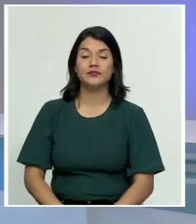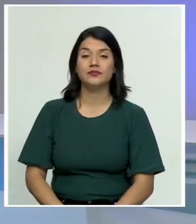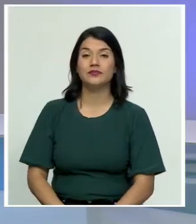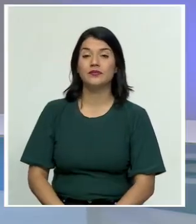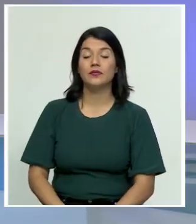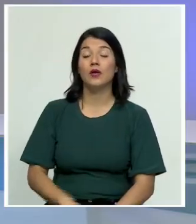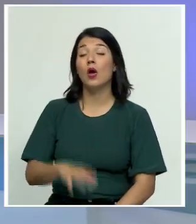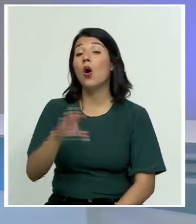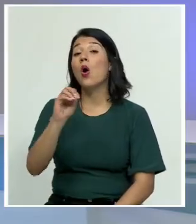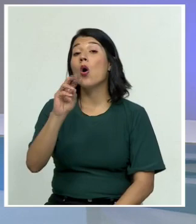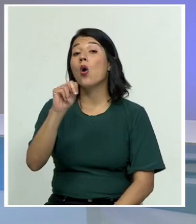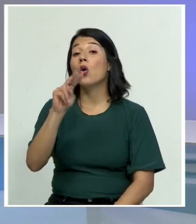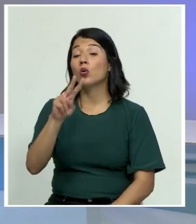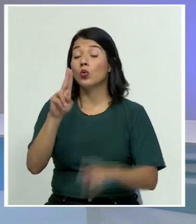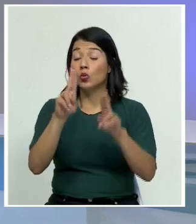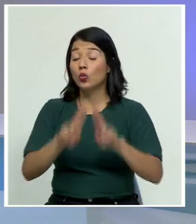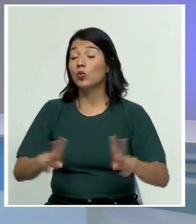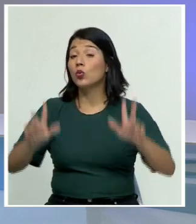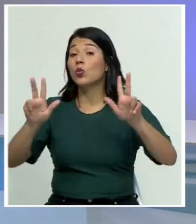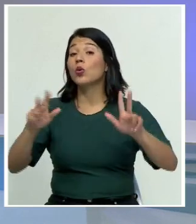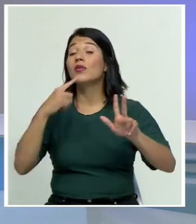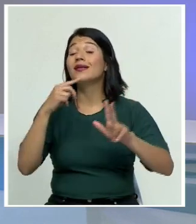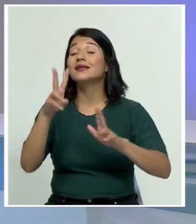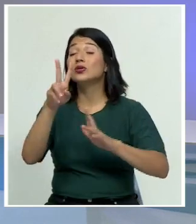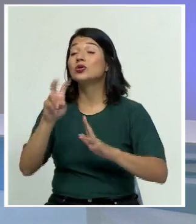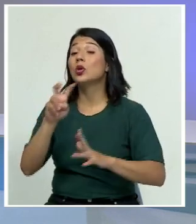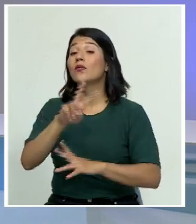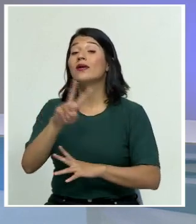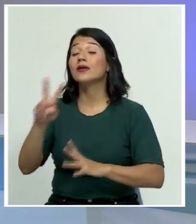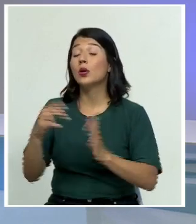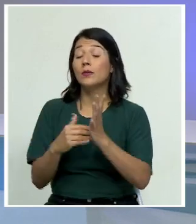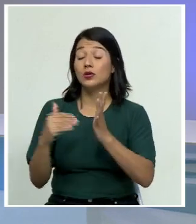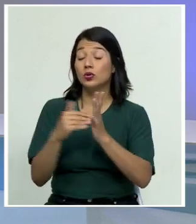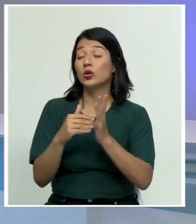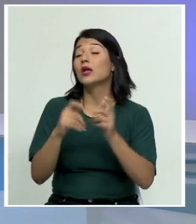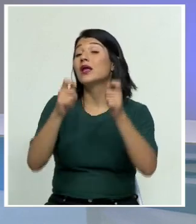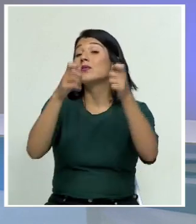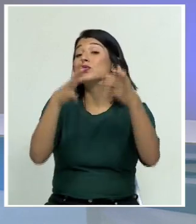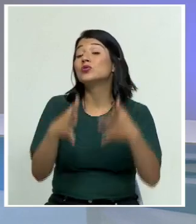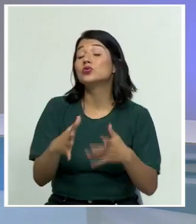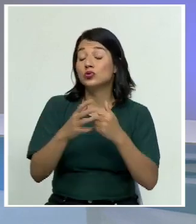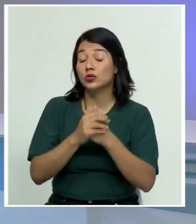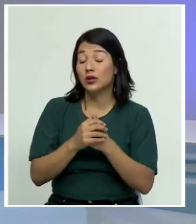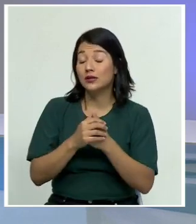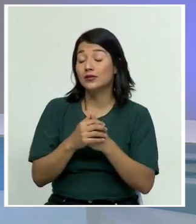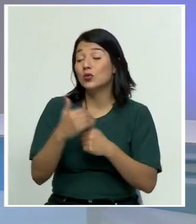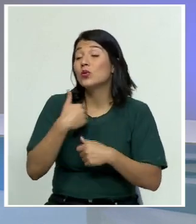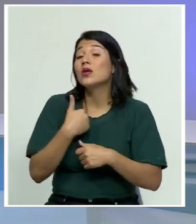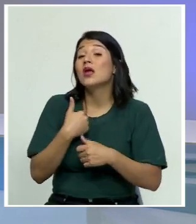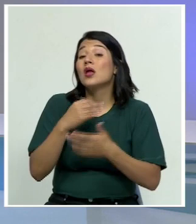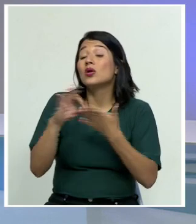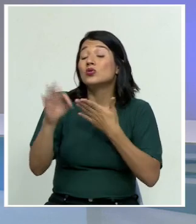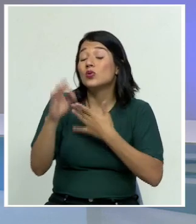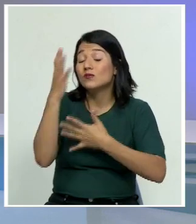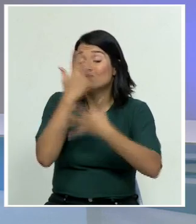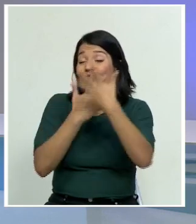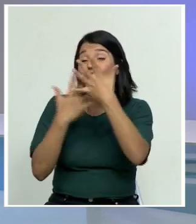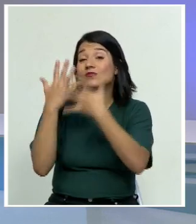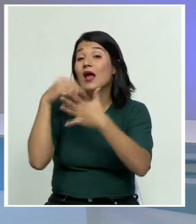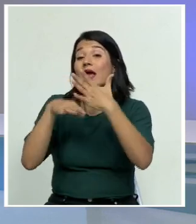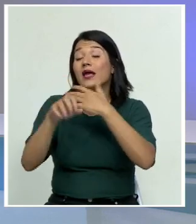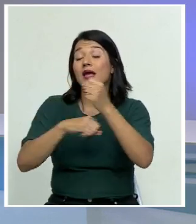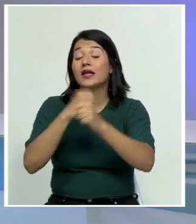La ONU afirma que 222 millones de alumnos vieron su escolaridad perturbada en el año